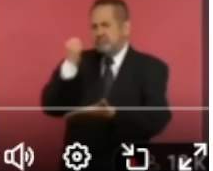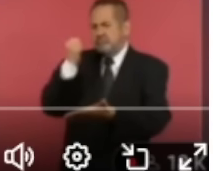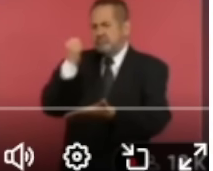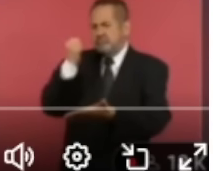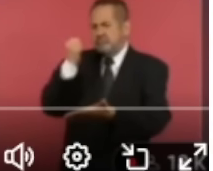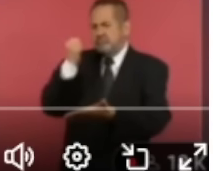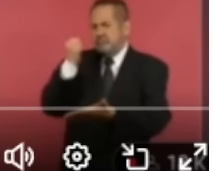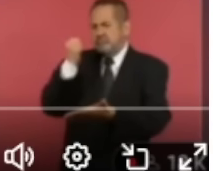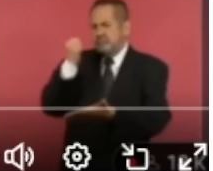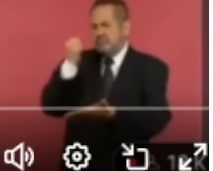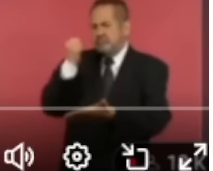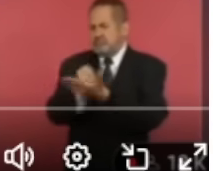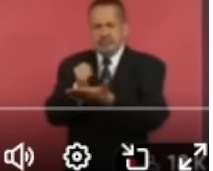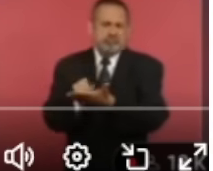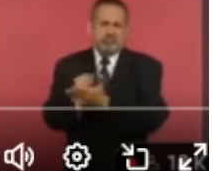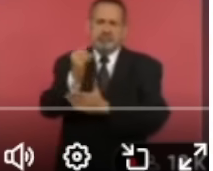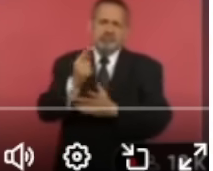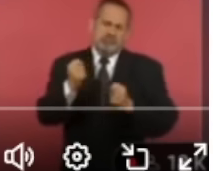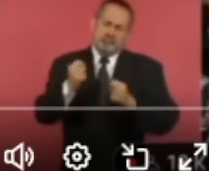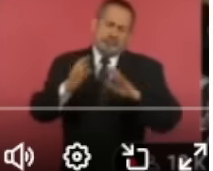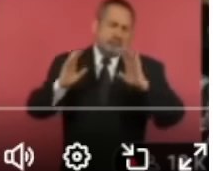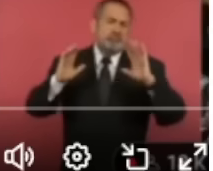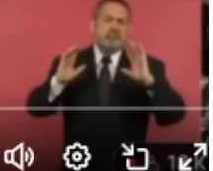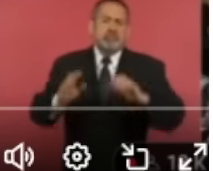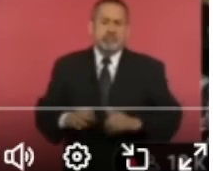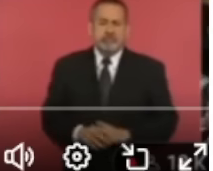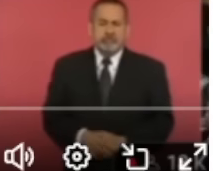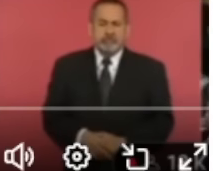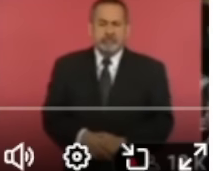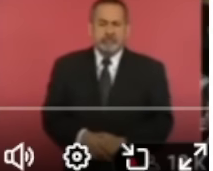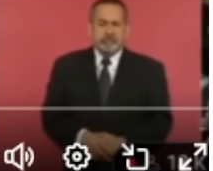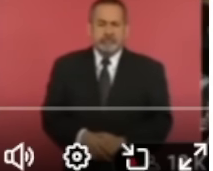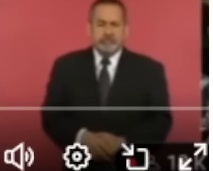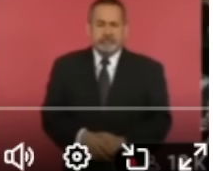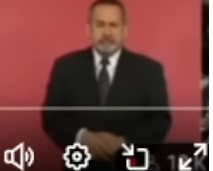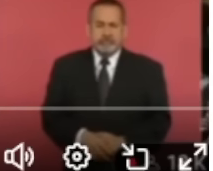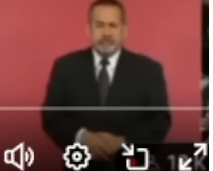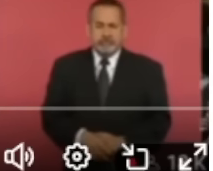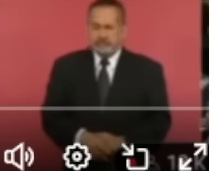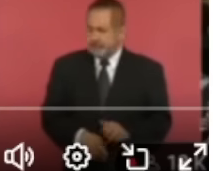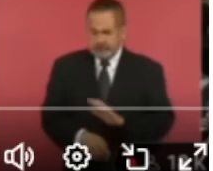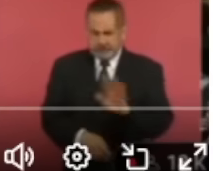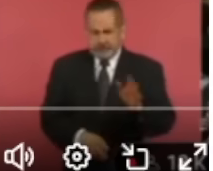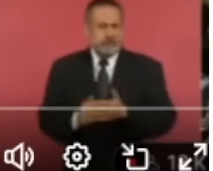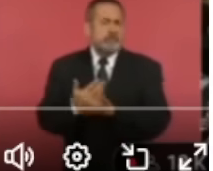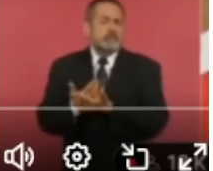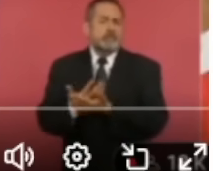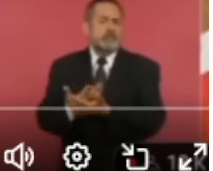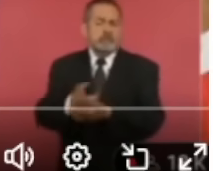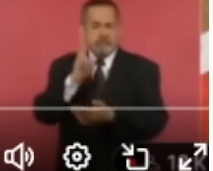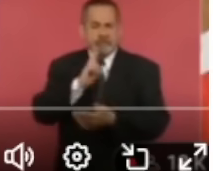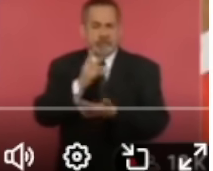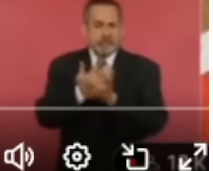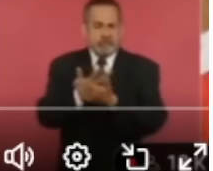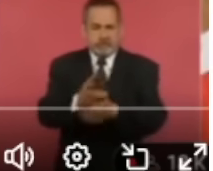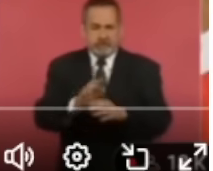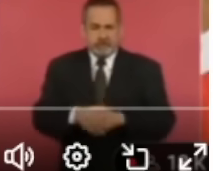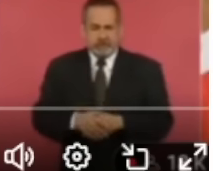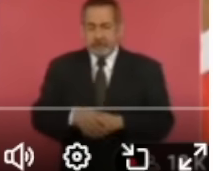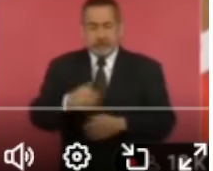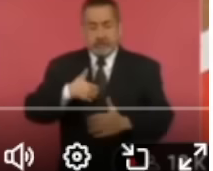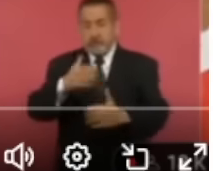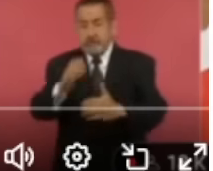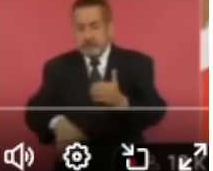acuerdo en esto O Usted qué opina no vamos a esperar nada más antes de que yo